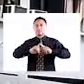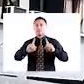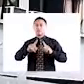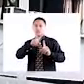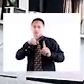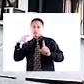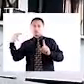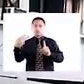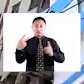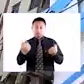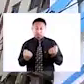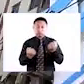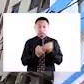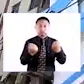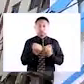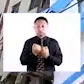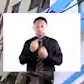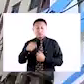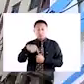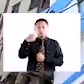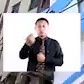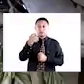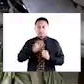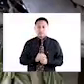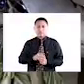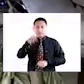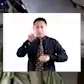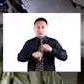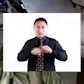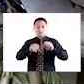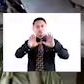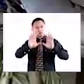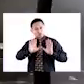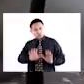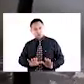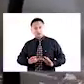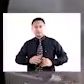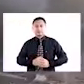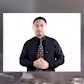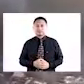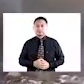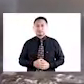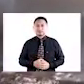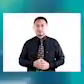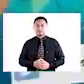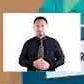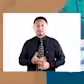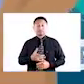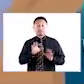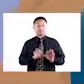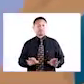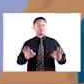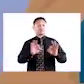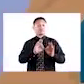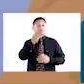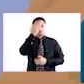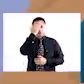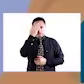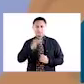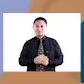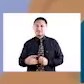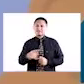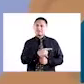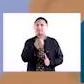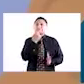debe afrontarse desde varios frentes. Solo así el próximo evento dejará menos destrucción y muerte. Es muy